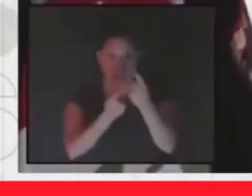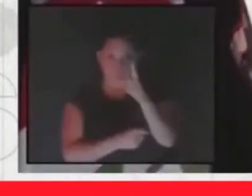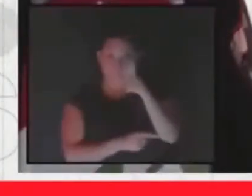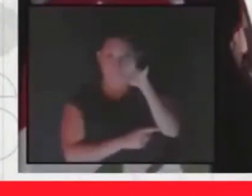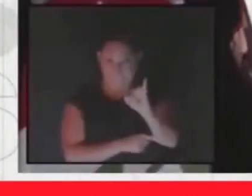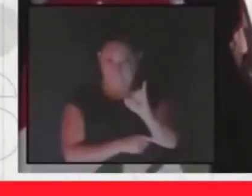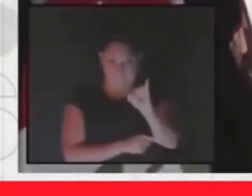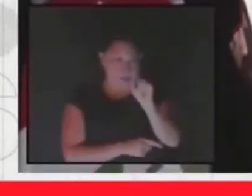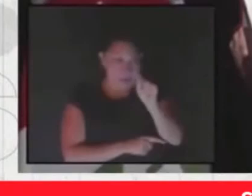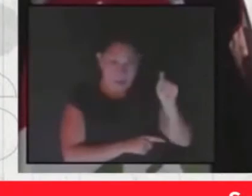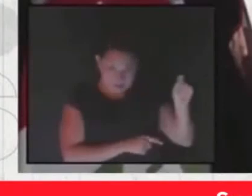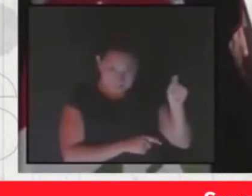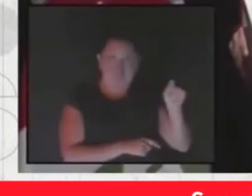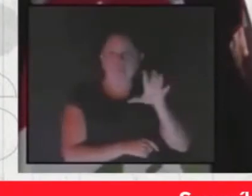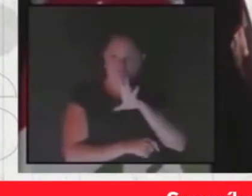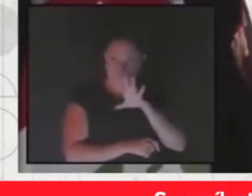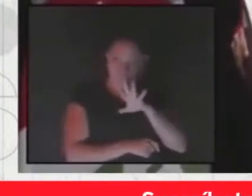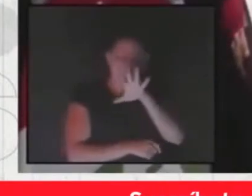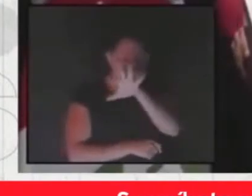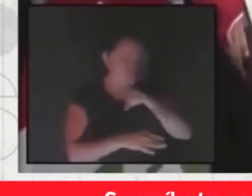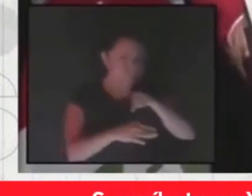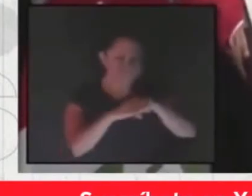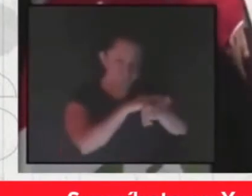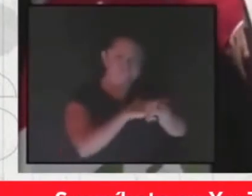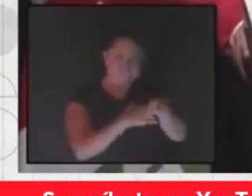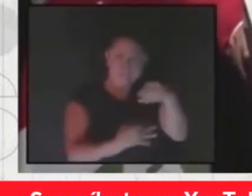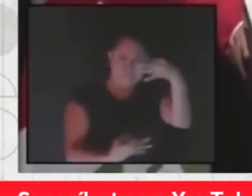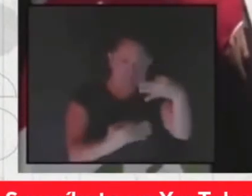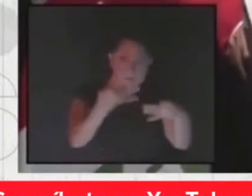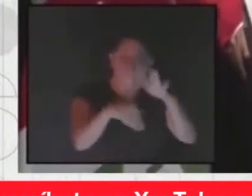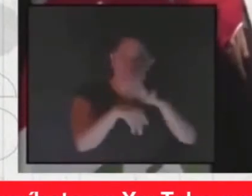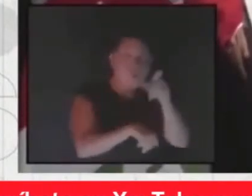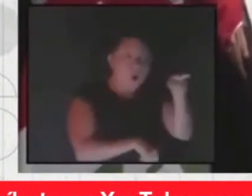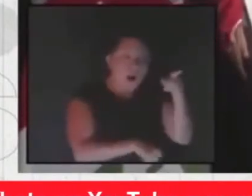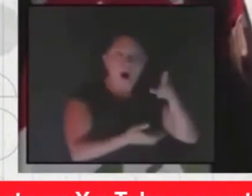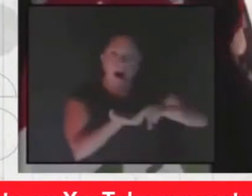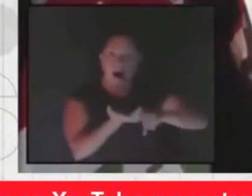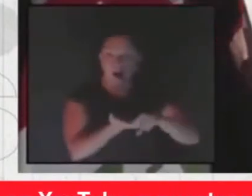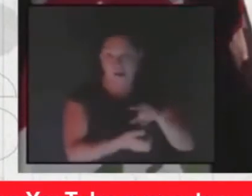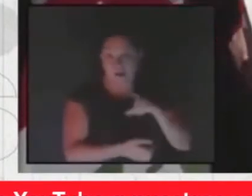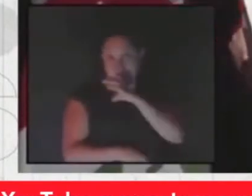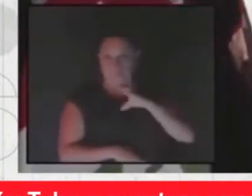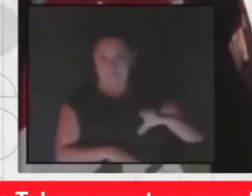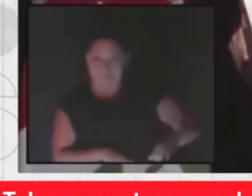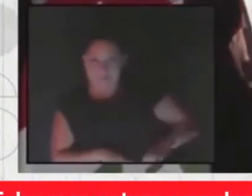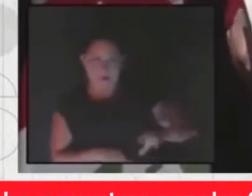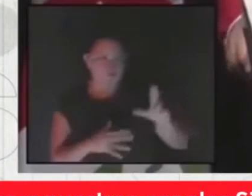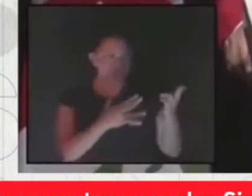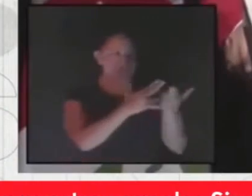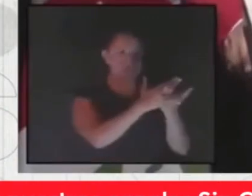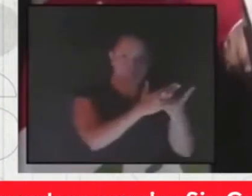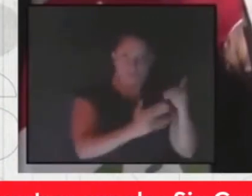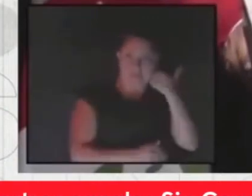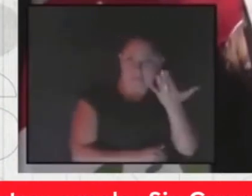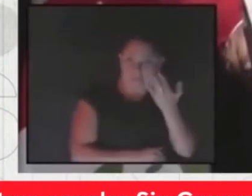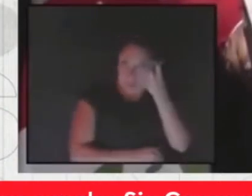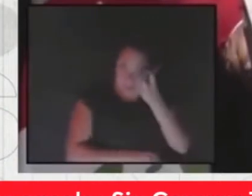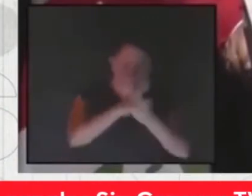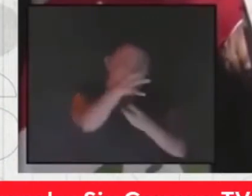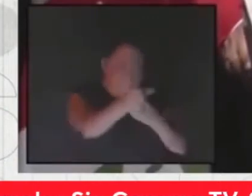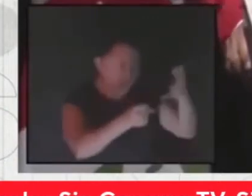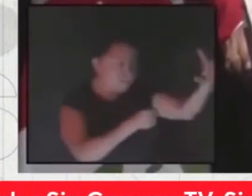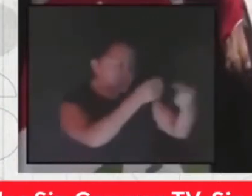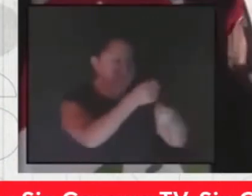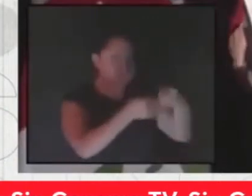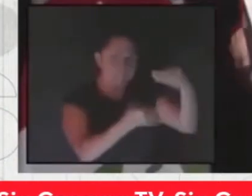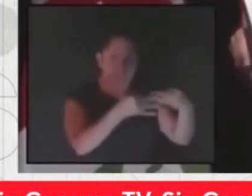sus acólitos lo dejan, porque lo que queda del Partido Revolucionario Institucional pues está ahí celebrando